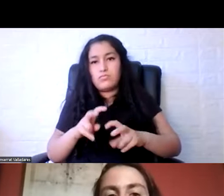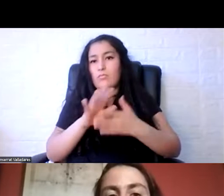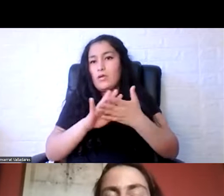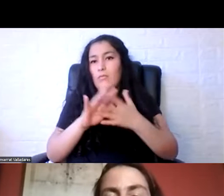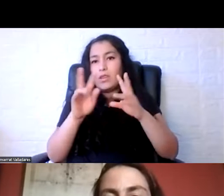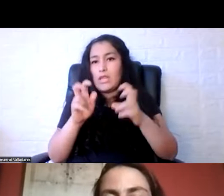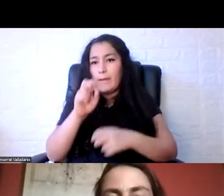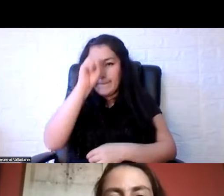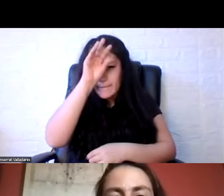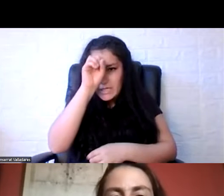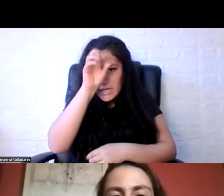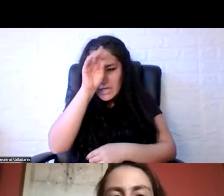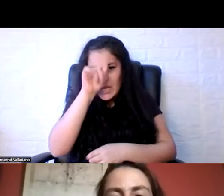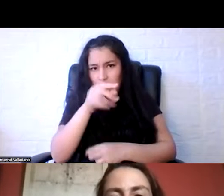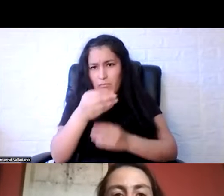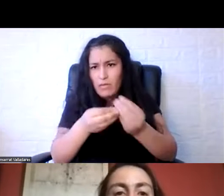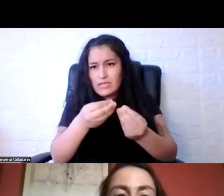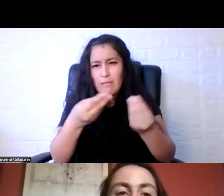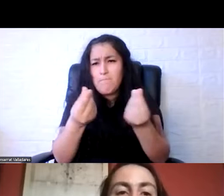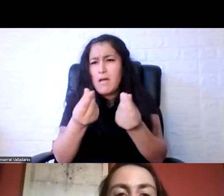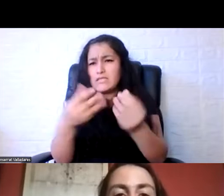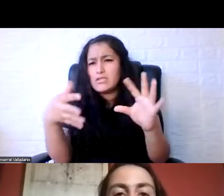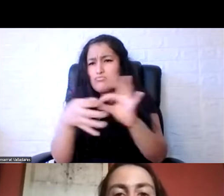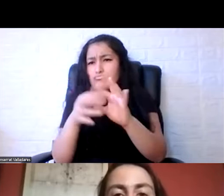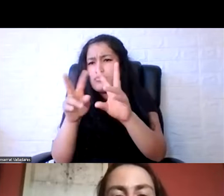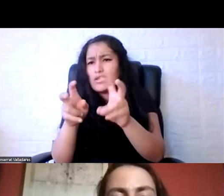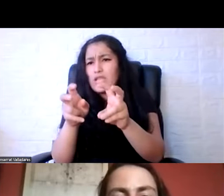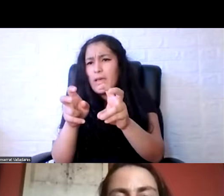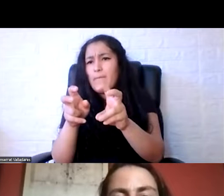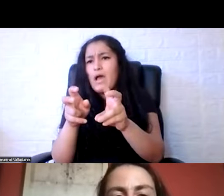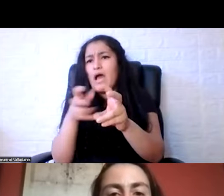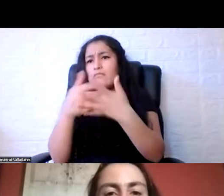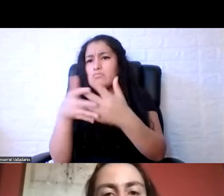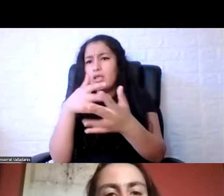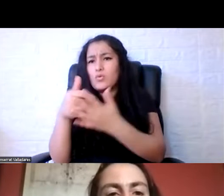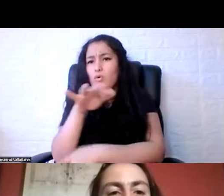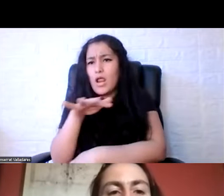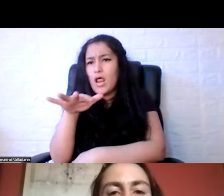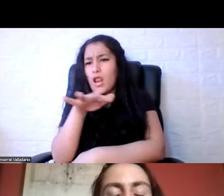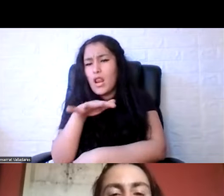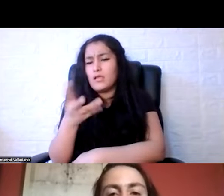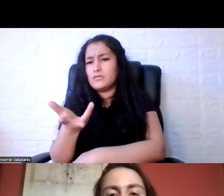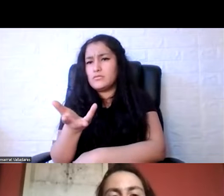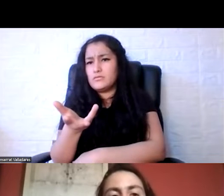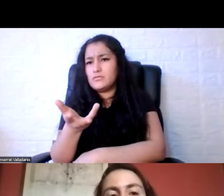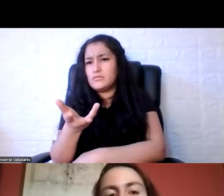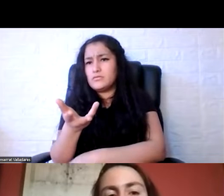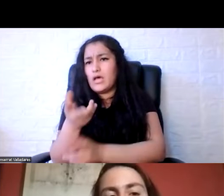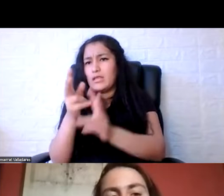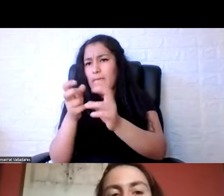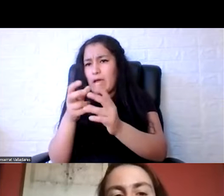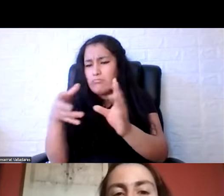es casi funcional al sistema capitalista, por la explotación de la mujer y la naturaleza, ¿no es cierto? También el ecofeminismo nos